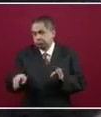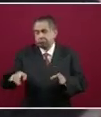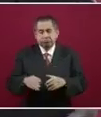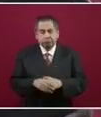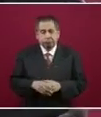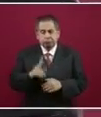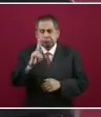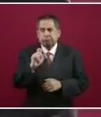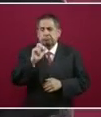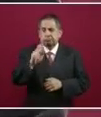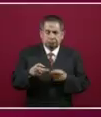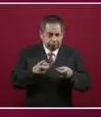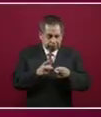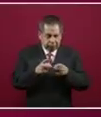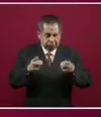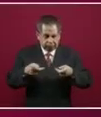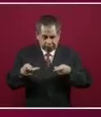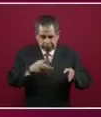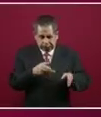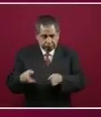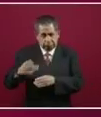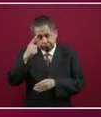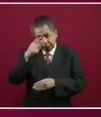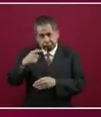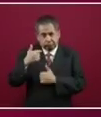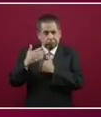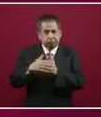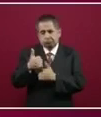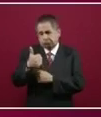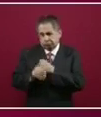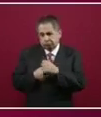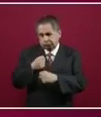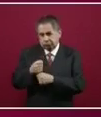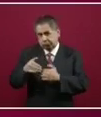plan de desarrollo para el sexenio,